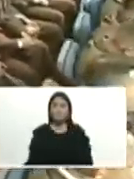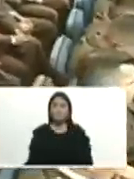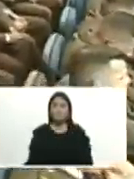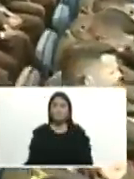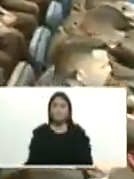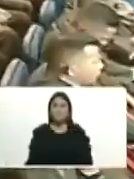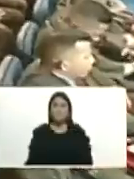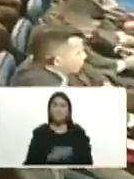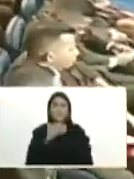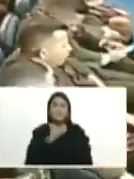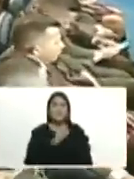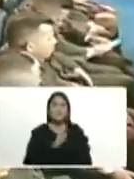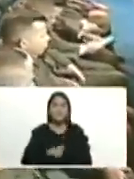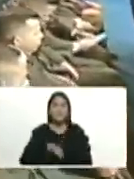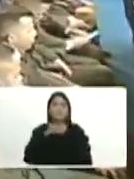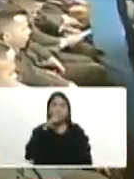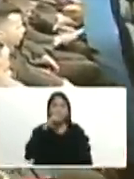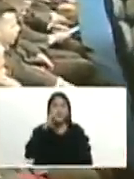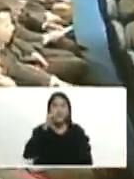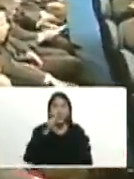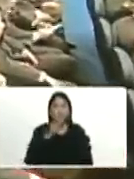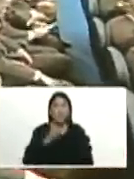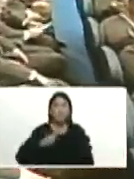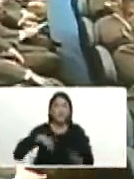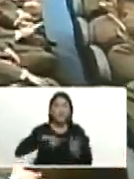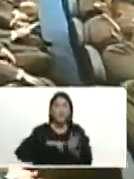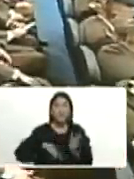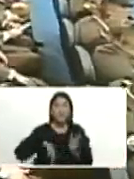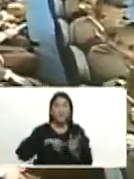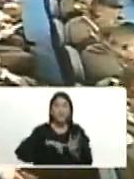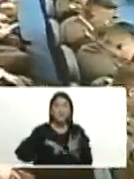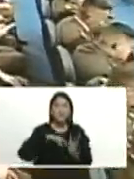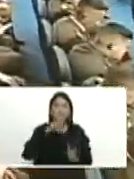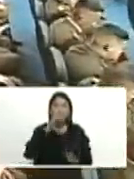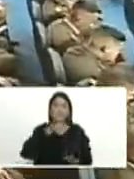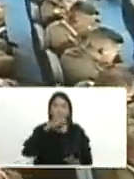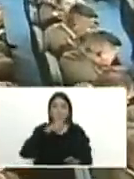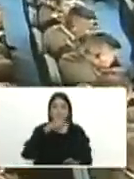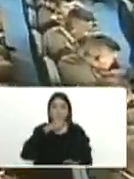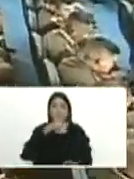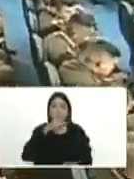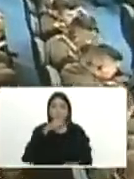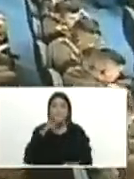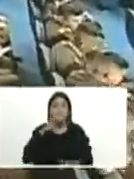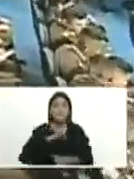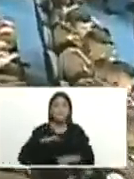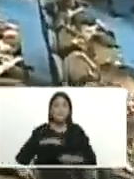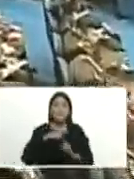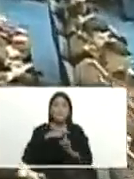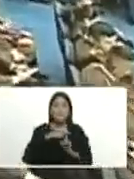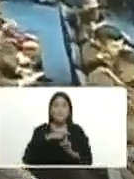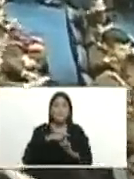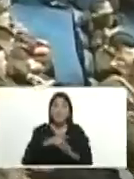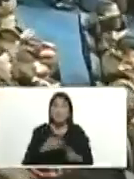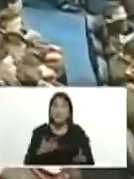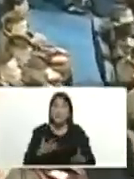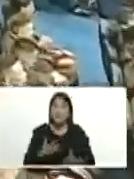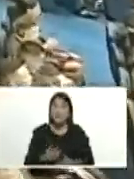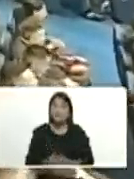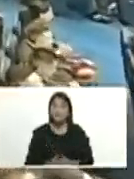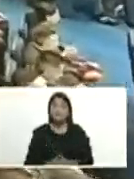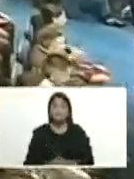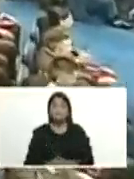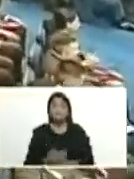El presidente Nicolás Maduro Moros también en reiteradas ocasiones ha destacado la fortaleza de la FAN ante las circunstancias